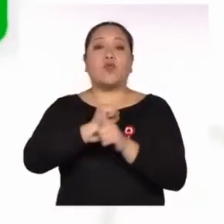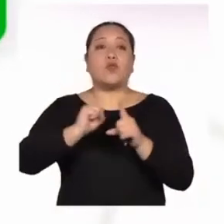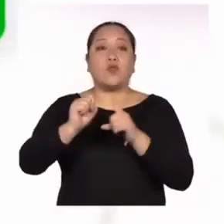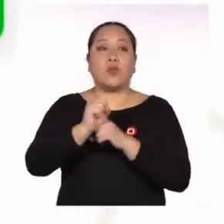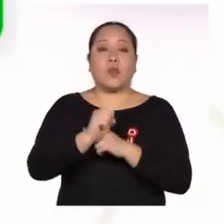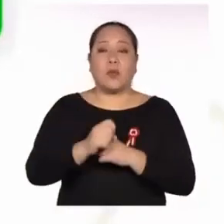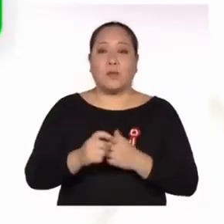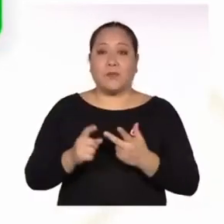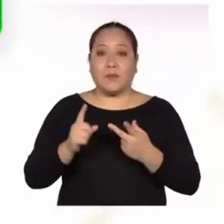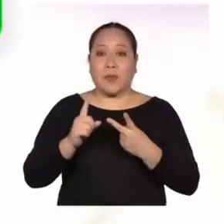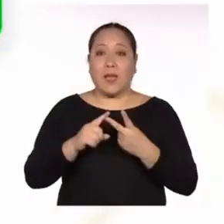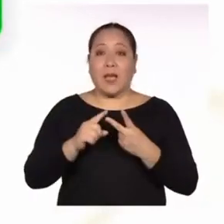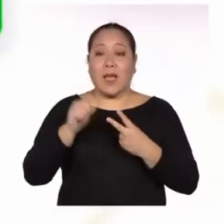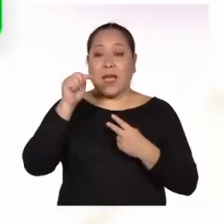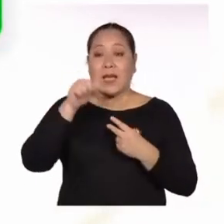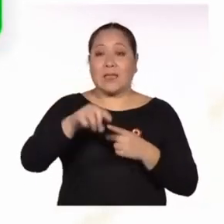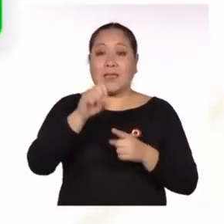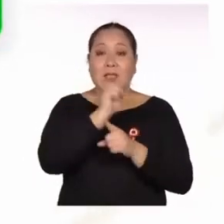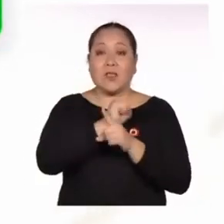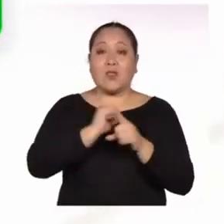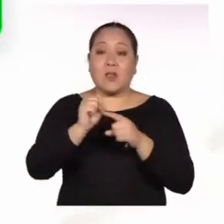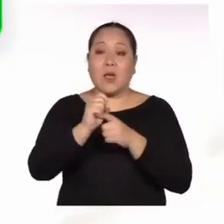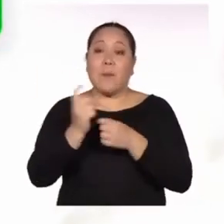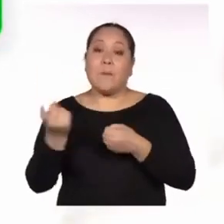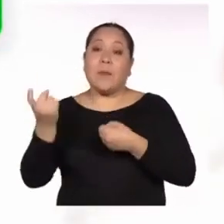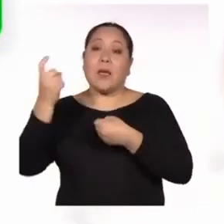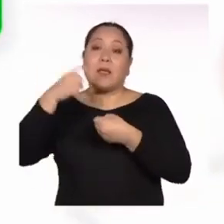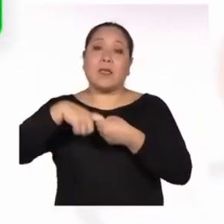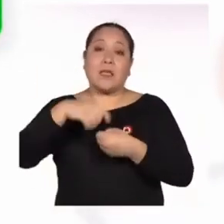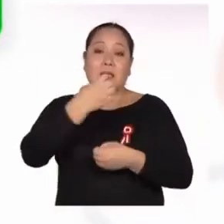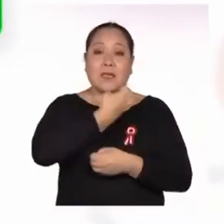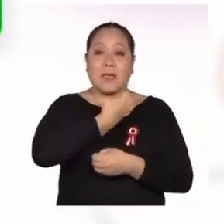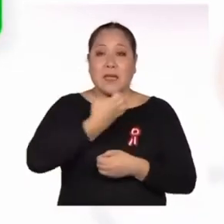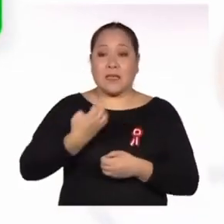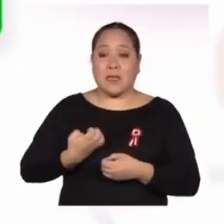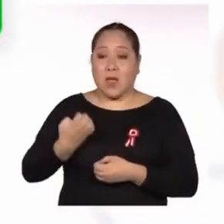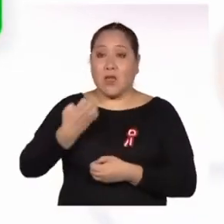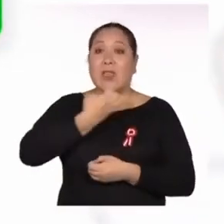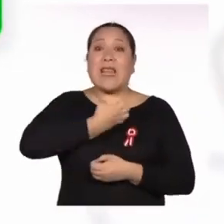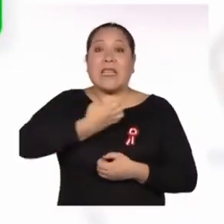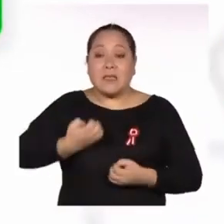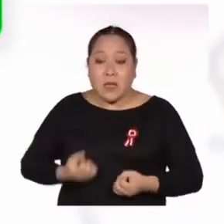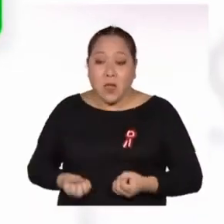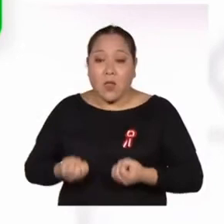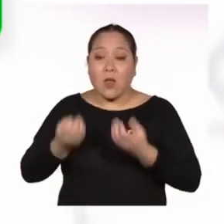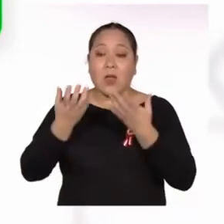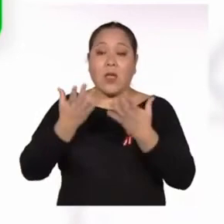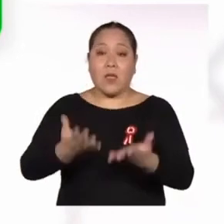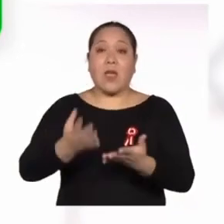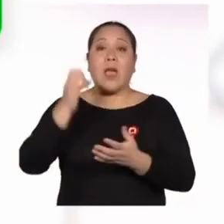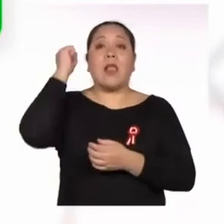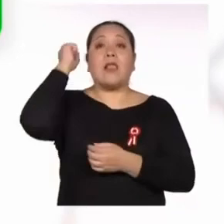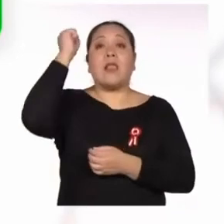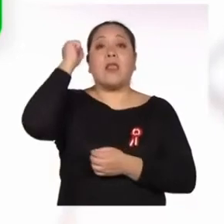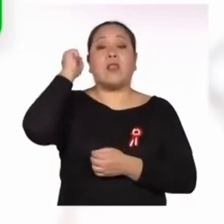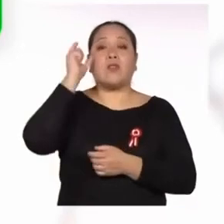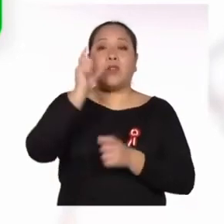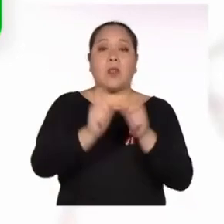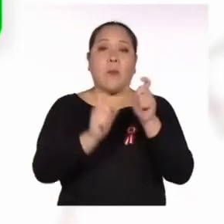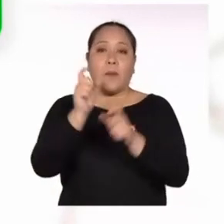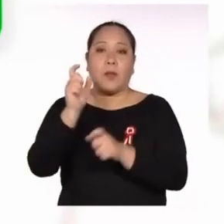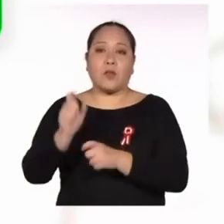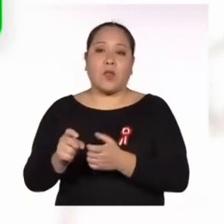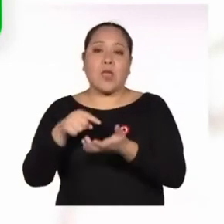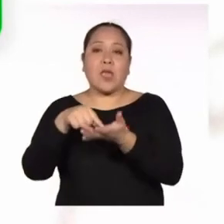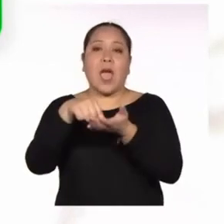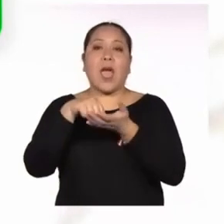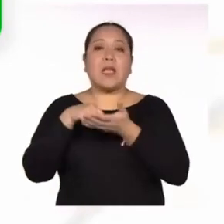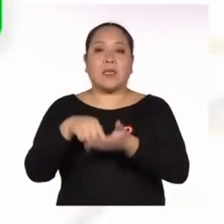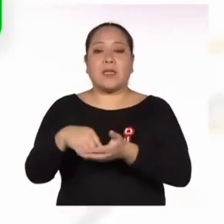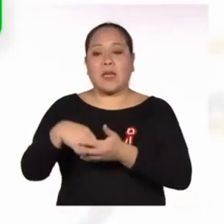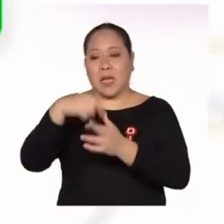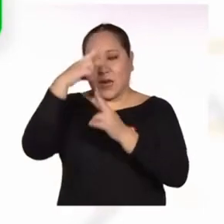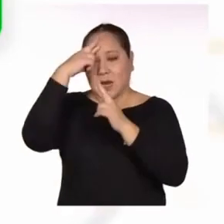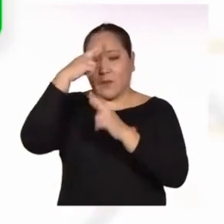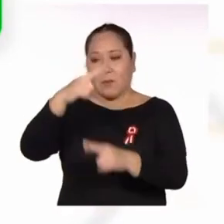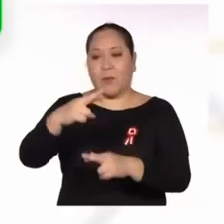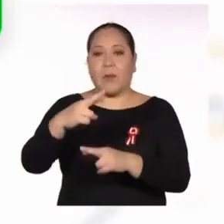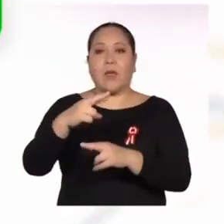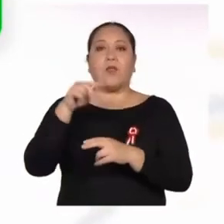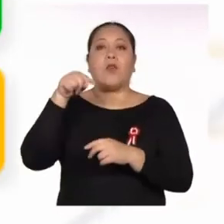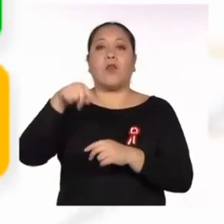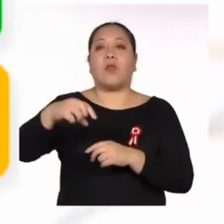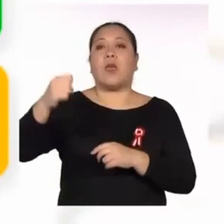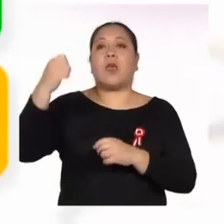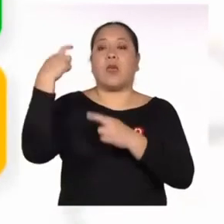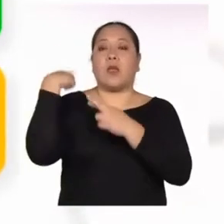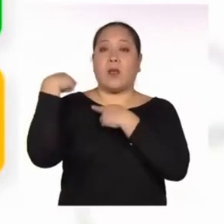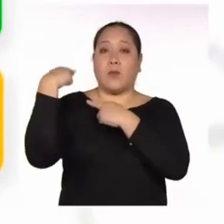forme el estado y este garantiza los derechos de las personas y exige el cumplimiento de deberes